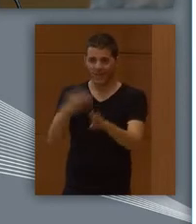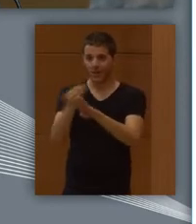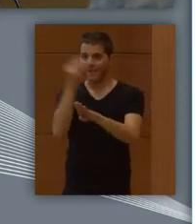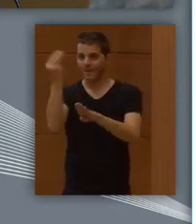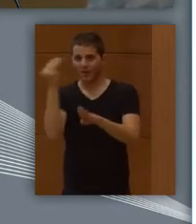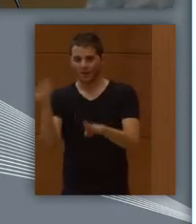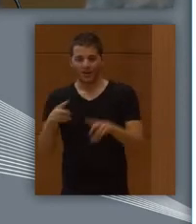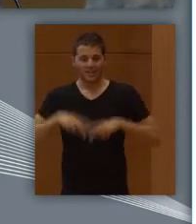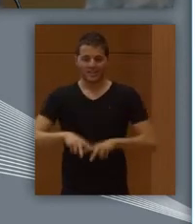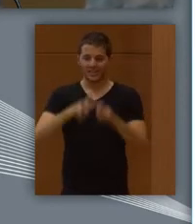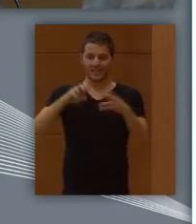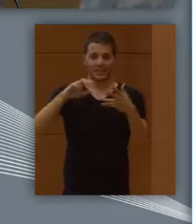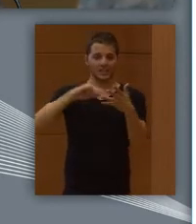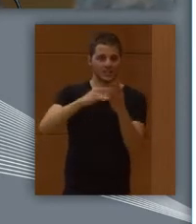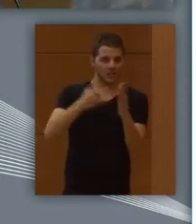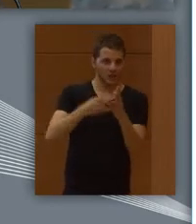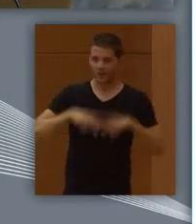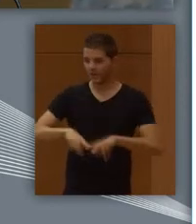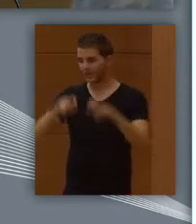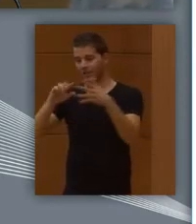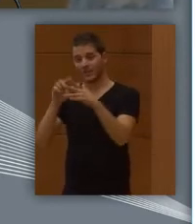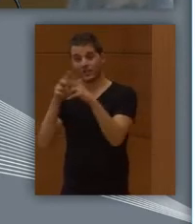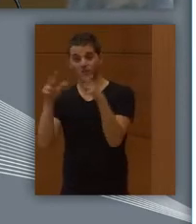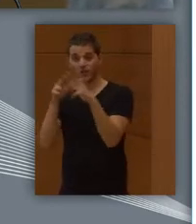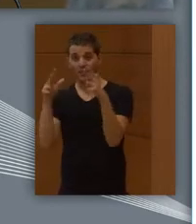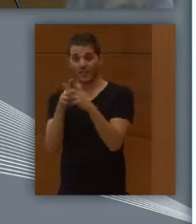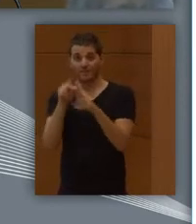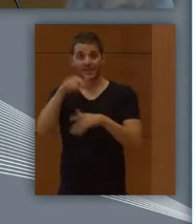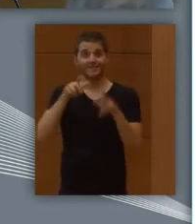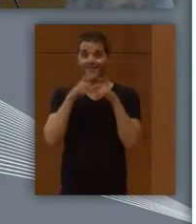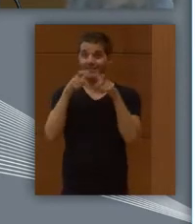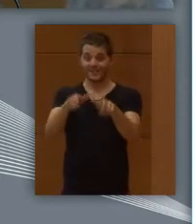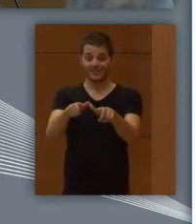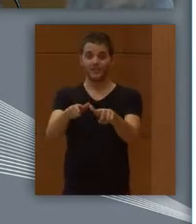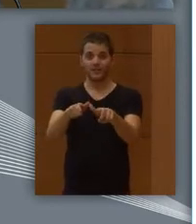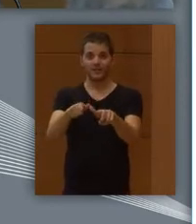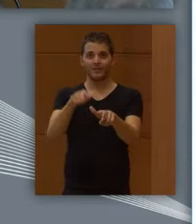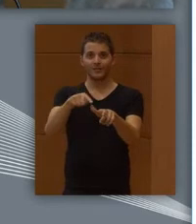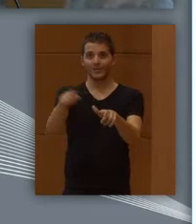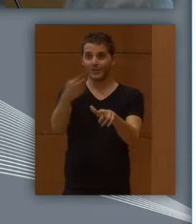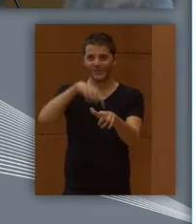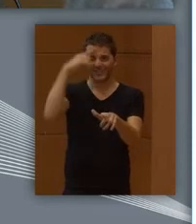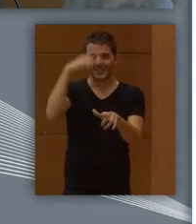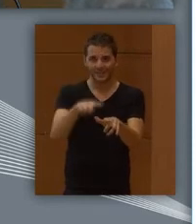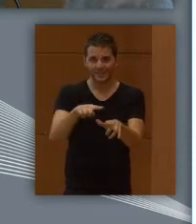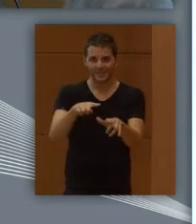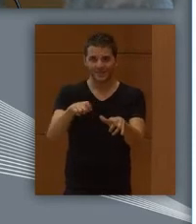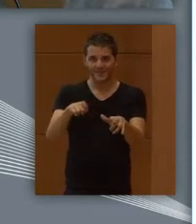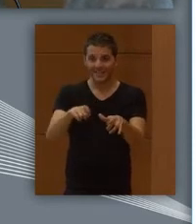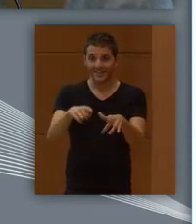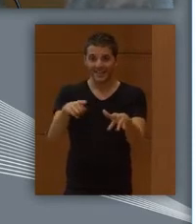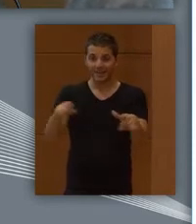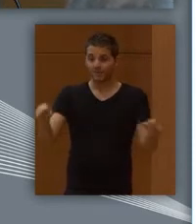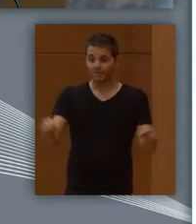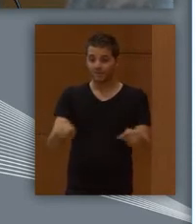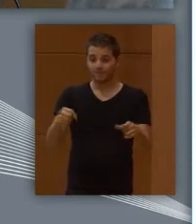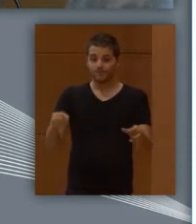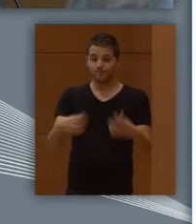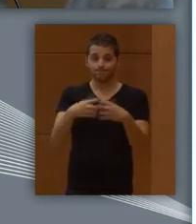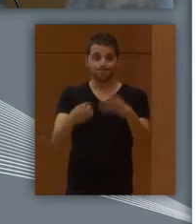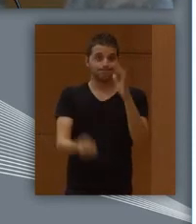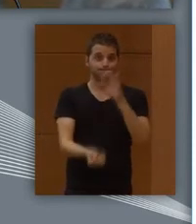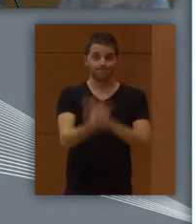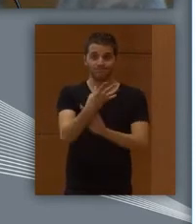tecnológicas y sociales que valgan para ese colectivo, para ese gran colectivo, sabemos que automáticamente va a generar un entorno más amable,